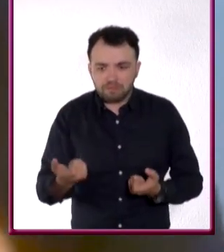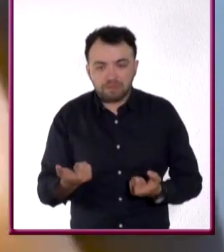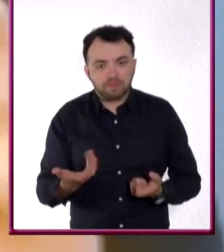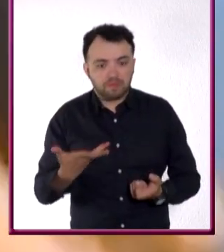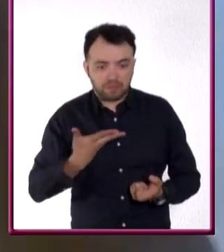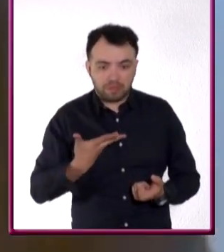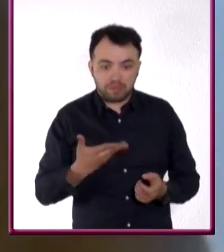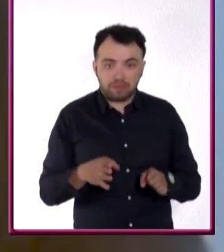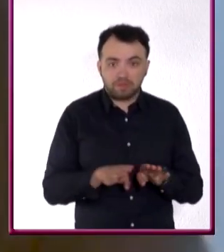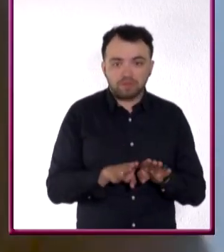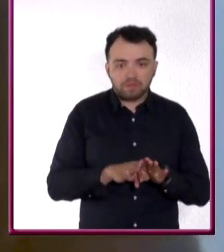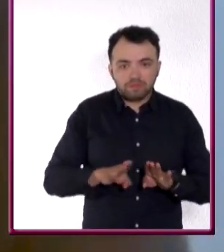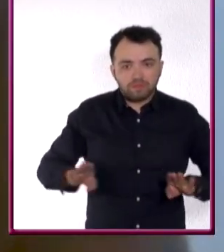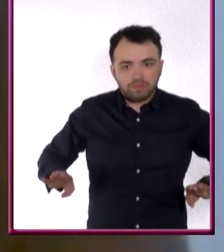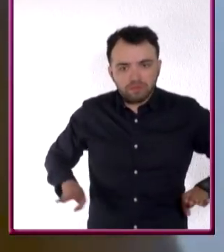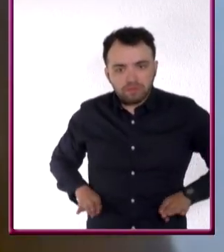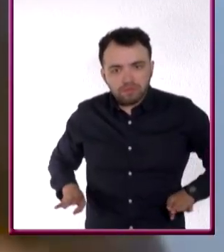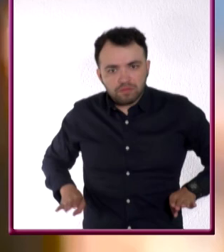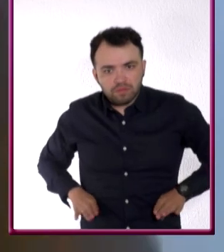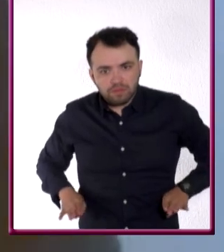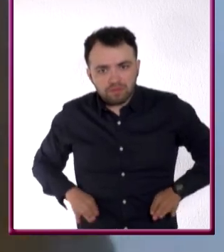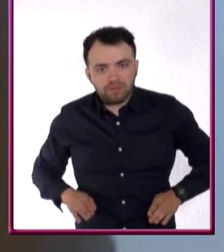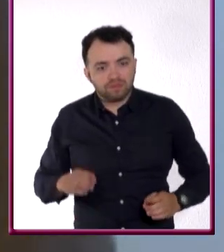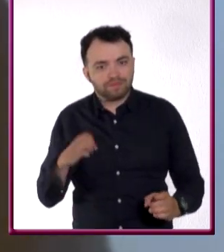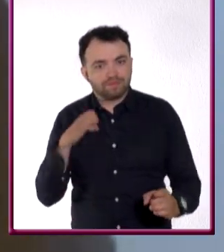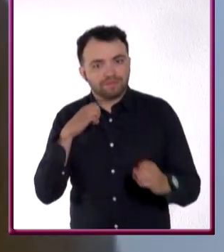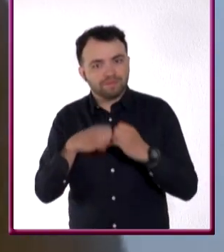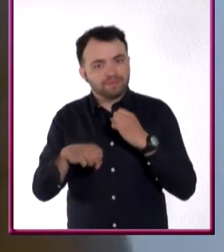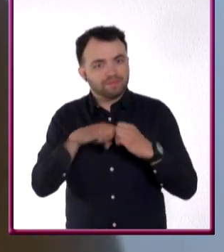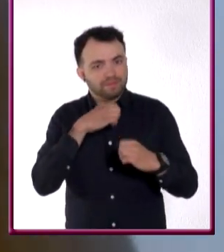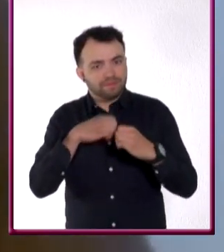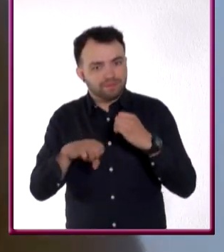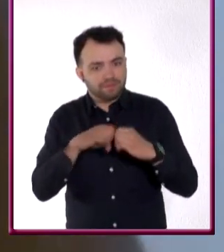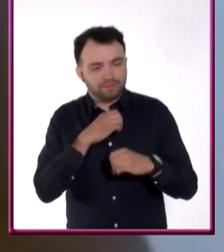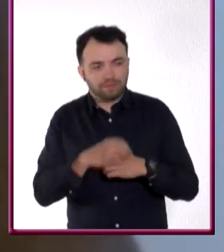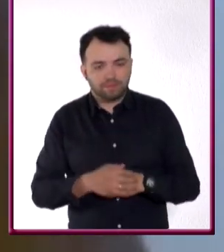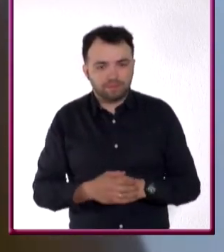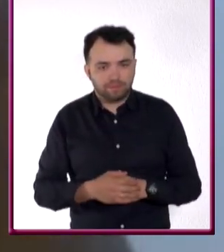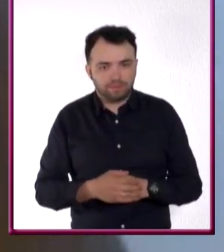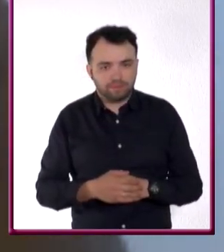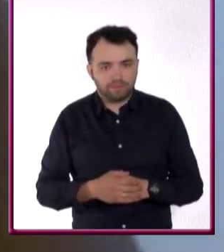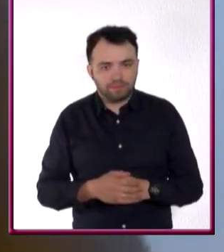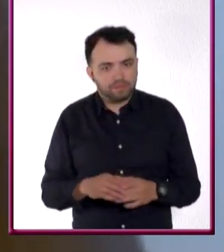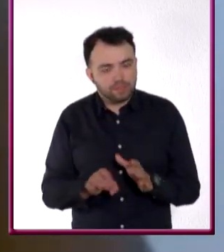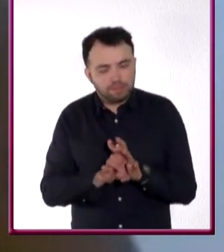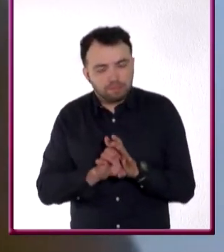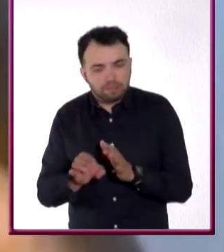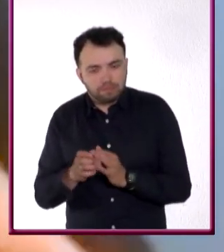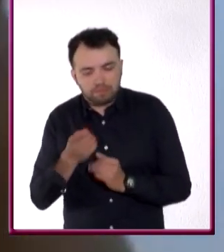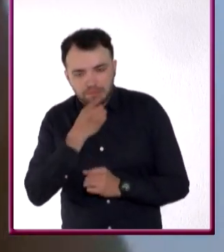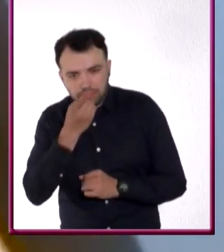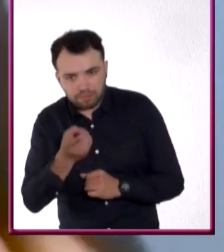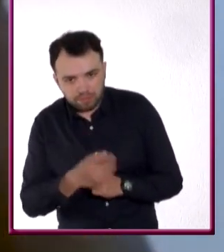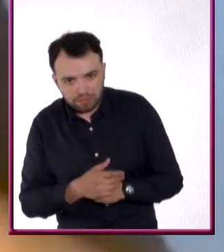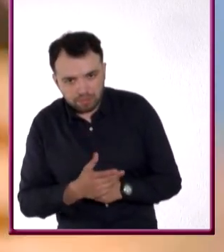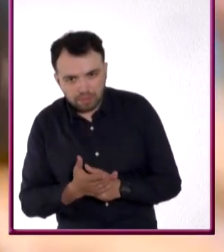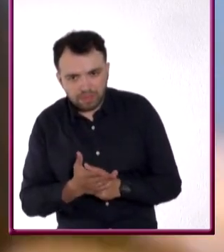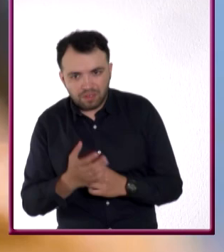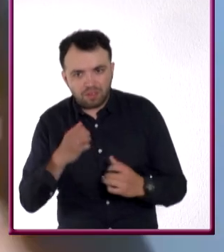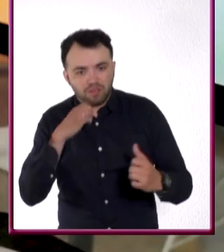estado caracterizado mucho, por ejemplo, por la competencia, ¿no? Se nos dice que la competencia